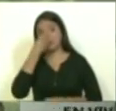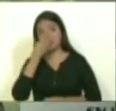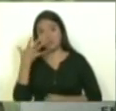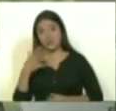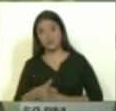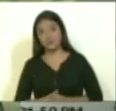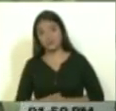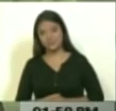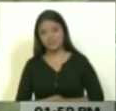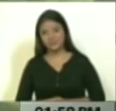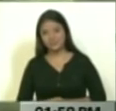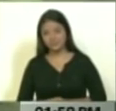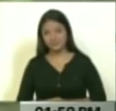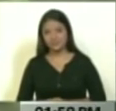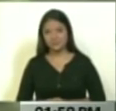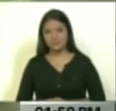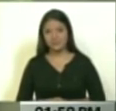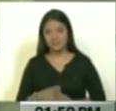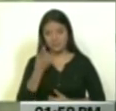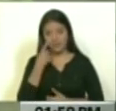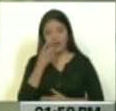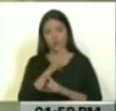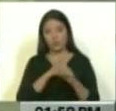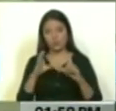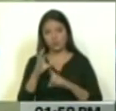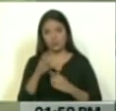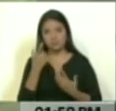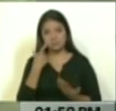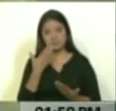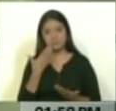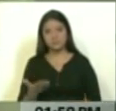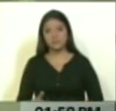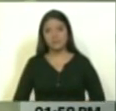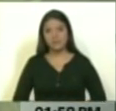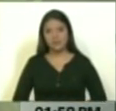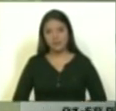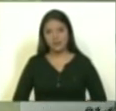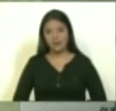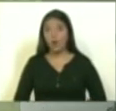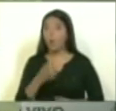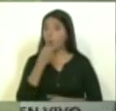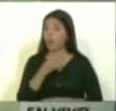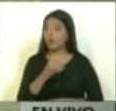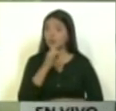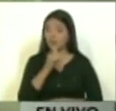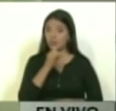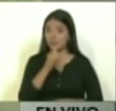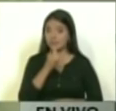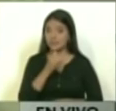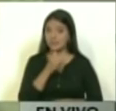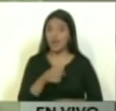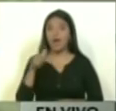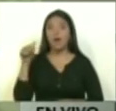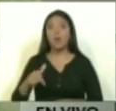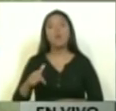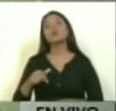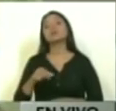que vamos, fíjense la cultura. Una muy buena noticia, pues. Estamos en la